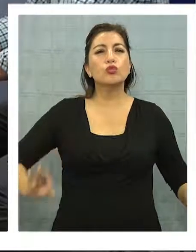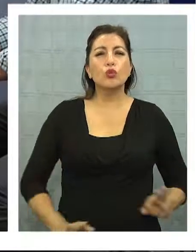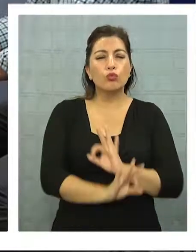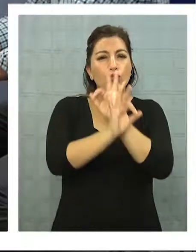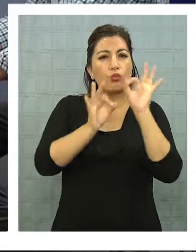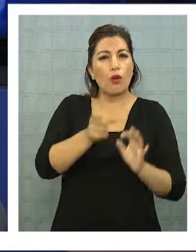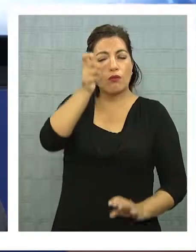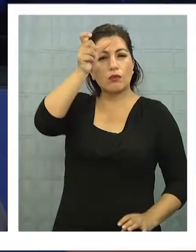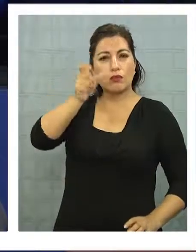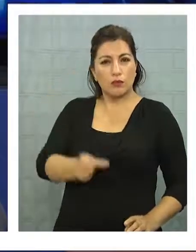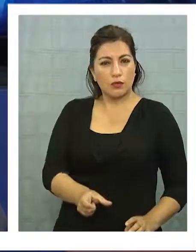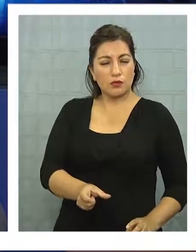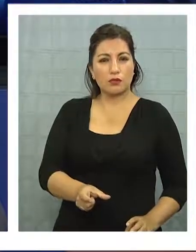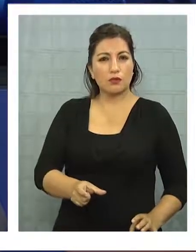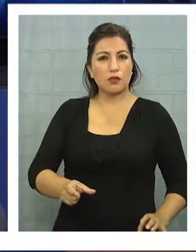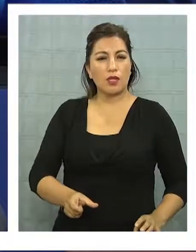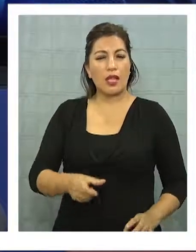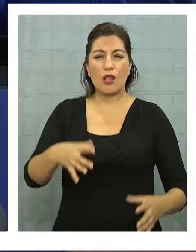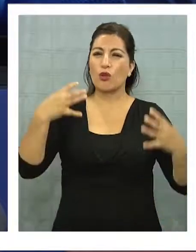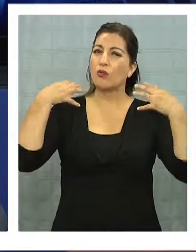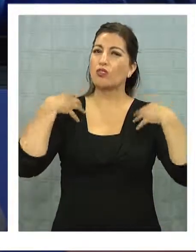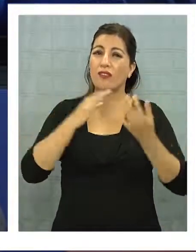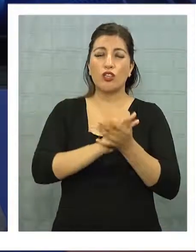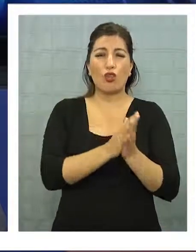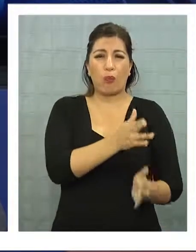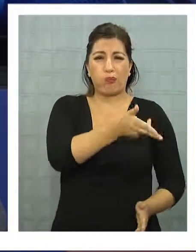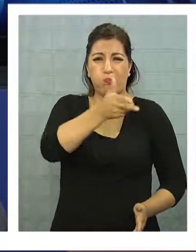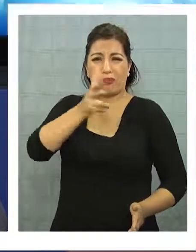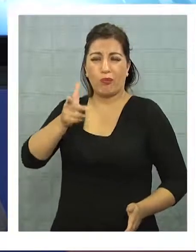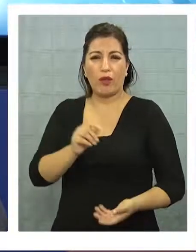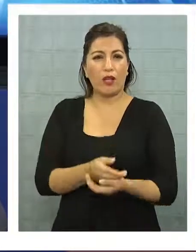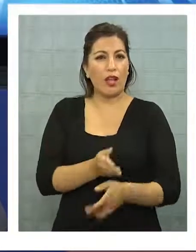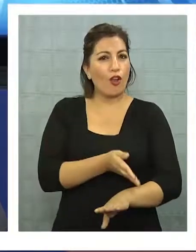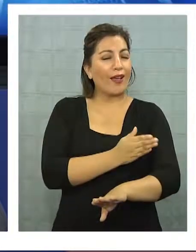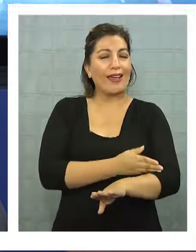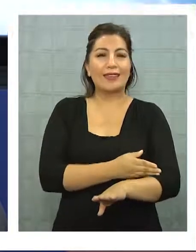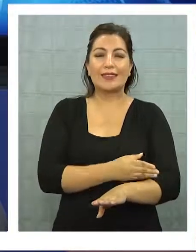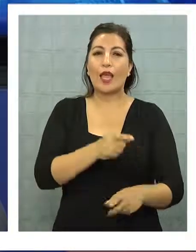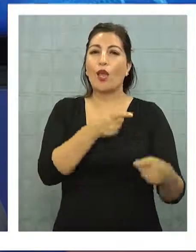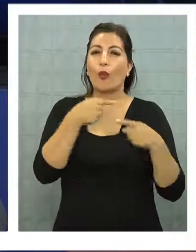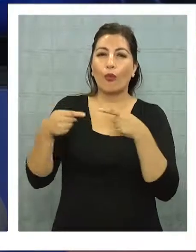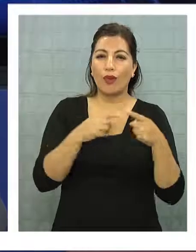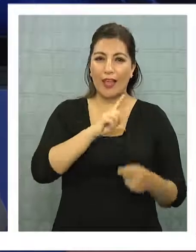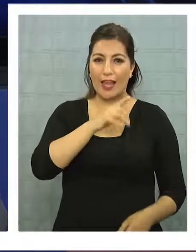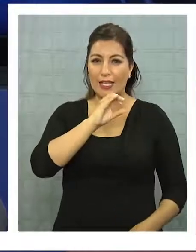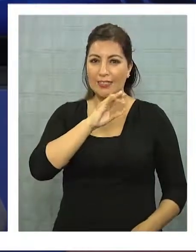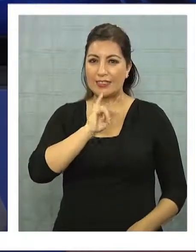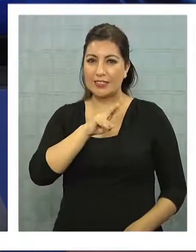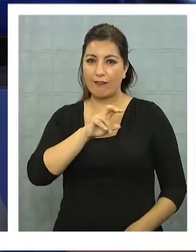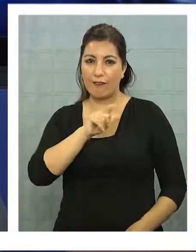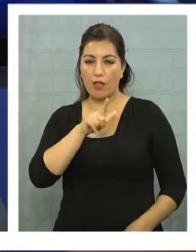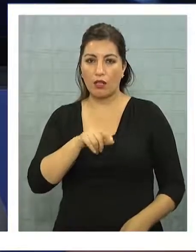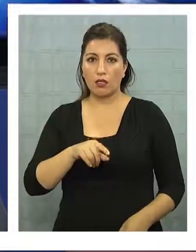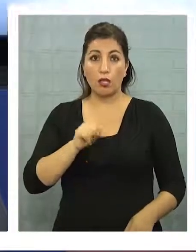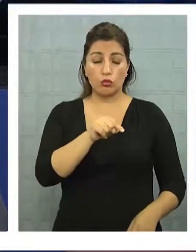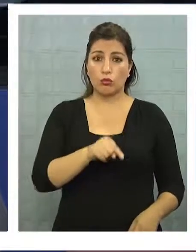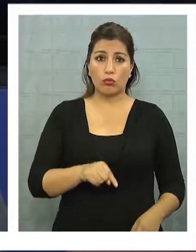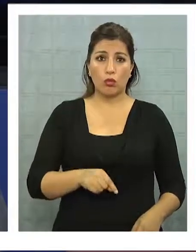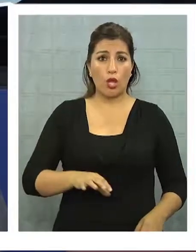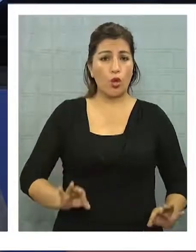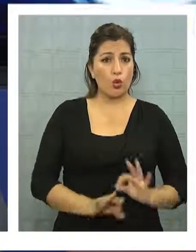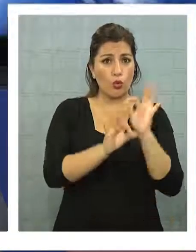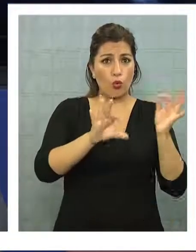muerte de Pinochet, las que aludían a los juicios a Pinochet y las mujeres que se abrazaban